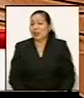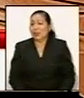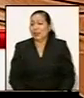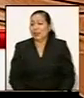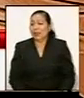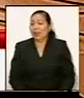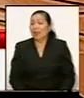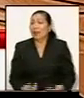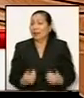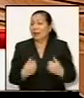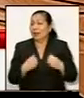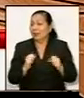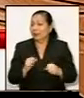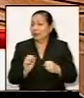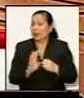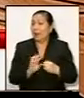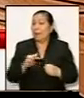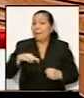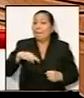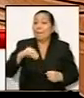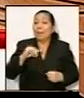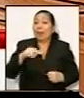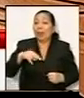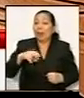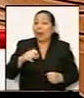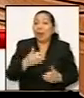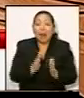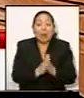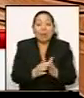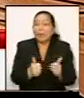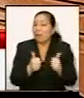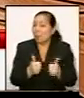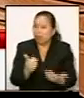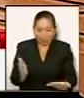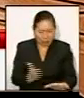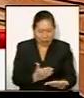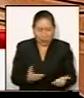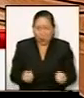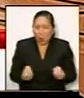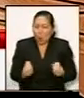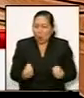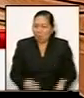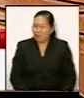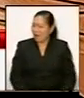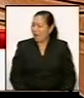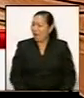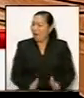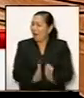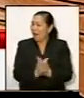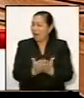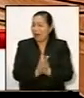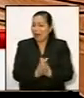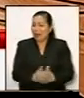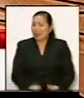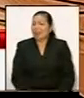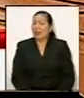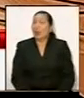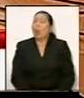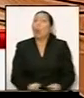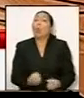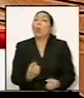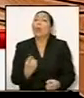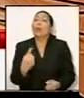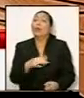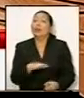tiene que garantizar el minero es que los esos sean de calidad porque un texto de esta naturaleza va a cuántos